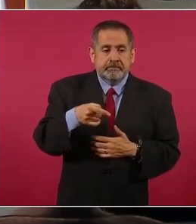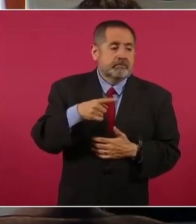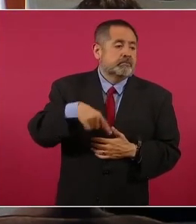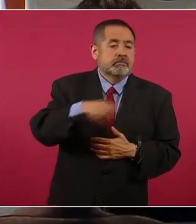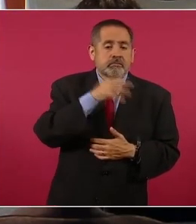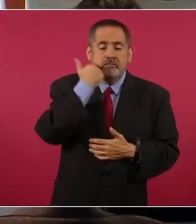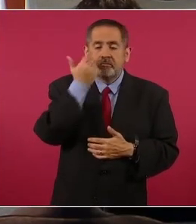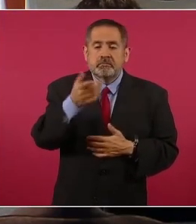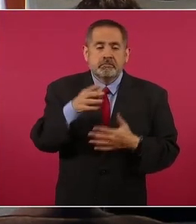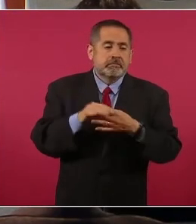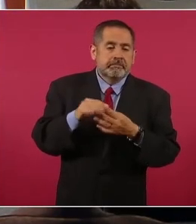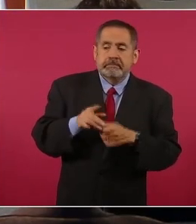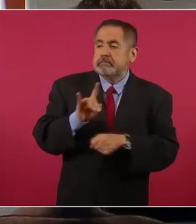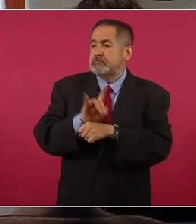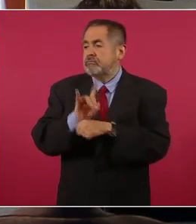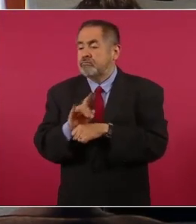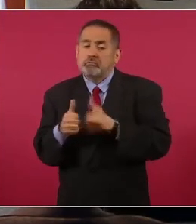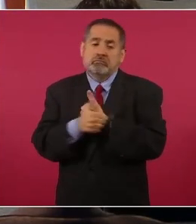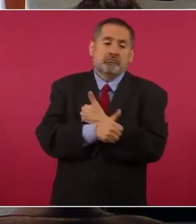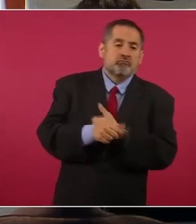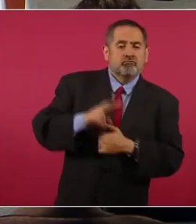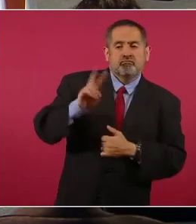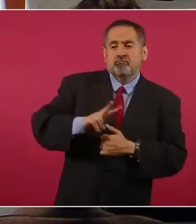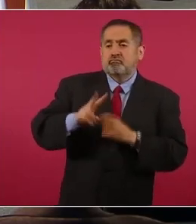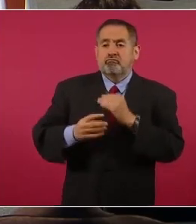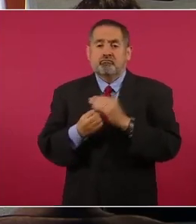quisieron simular